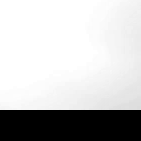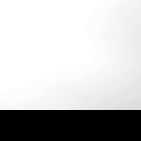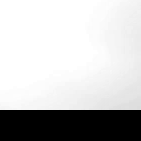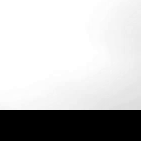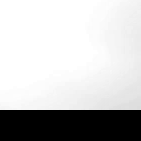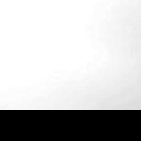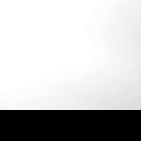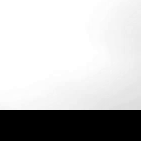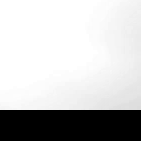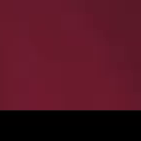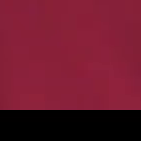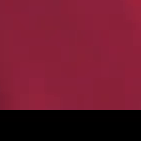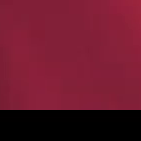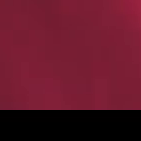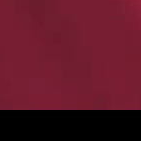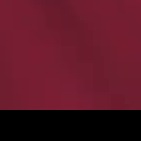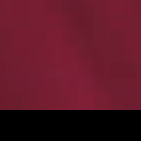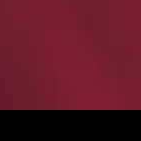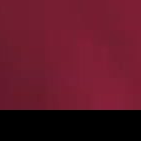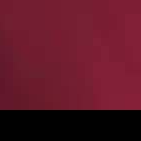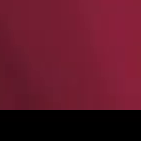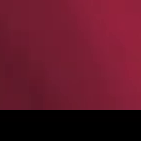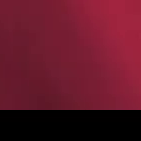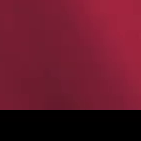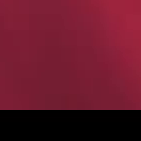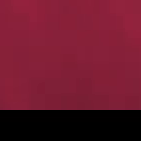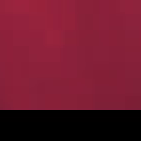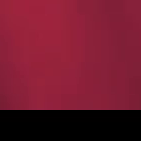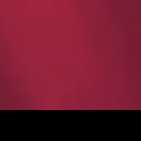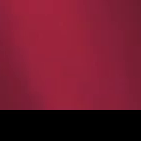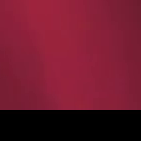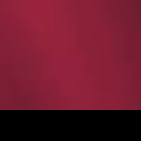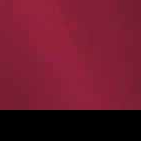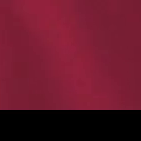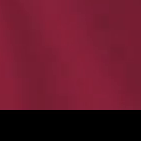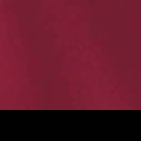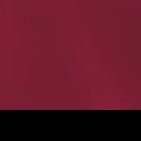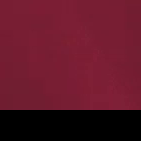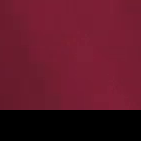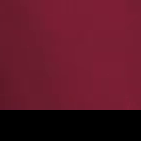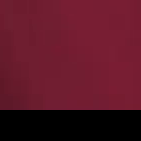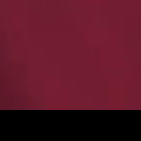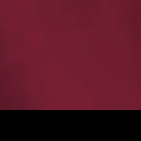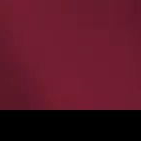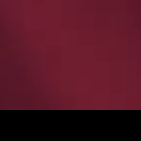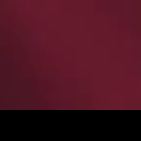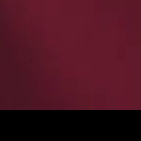Gobierno de México.